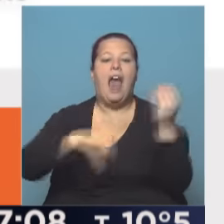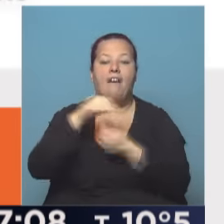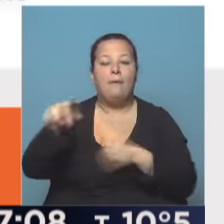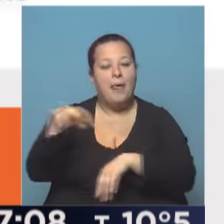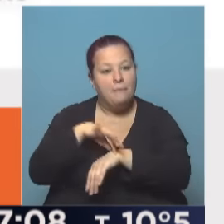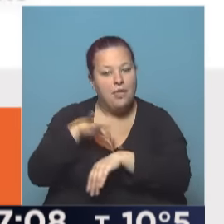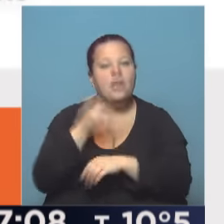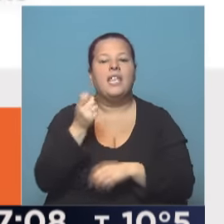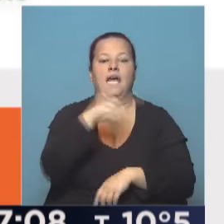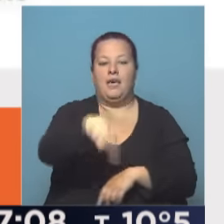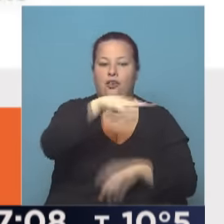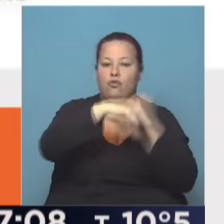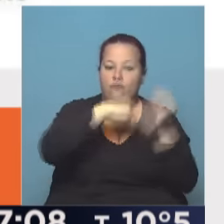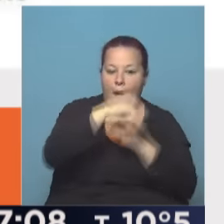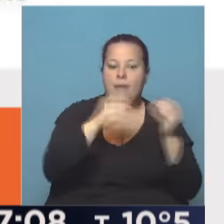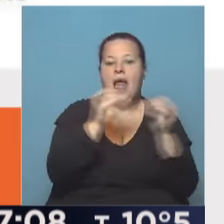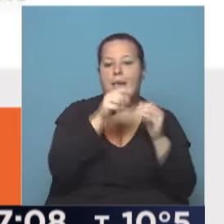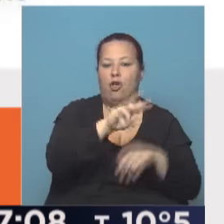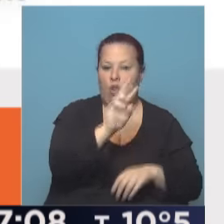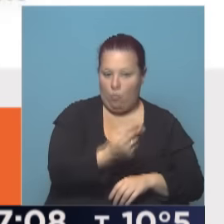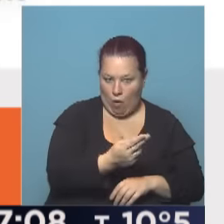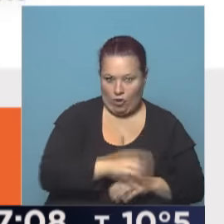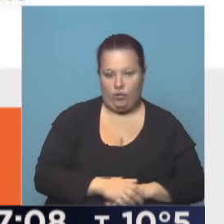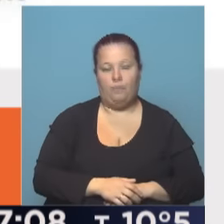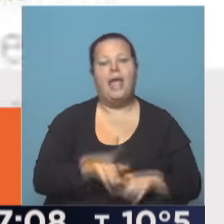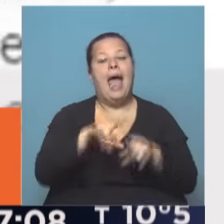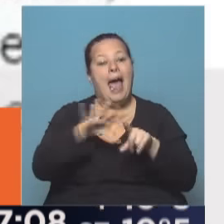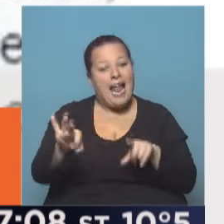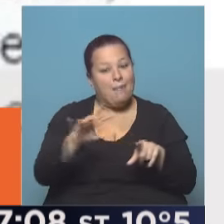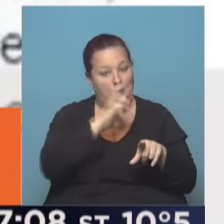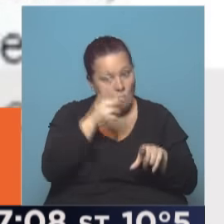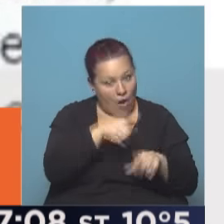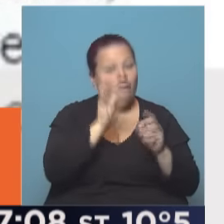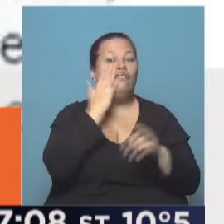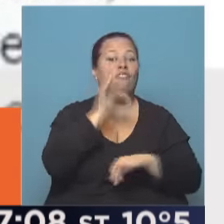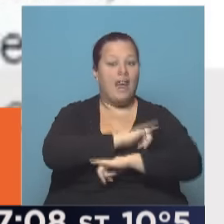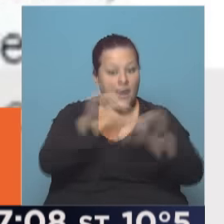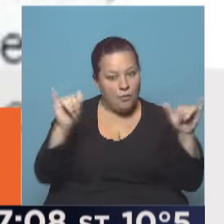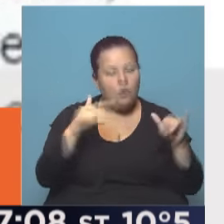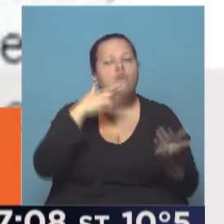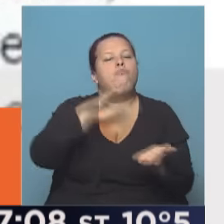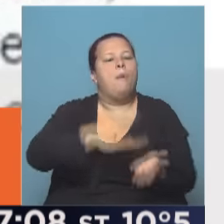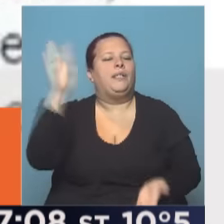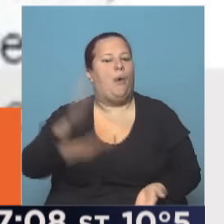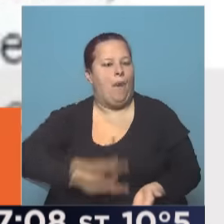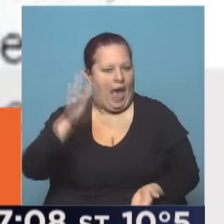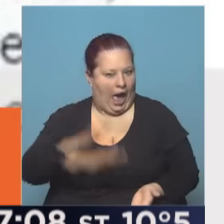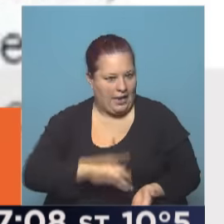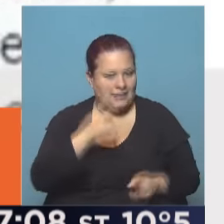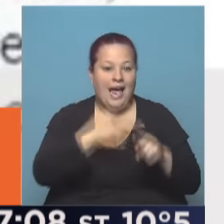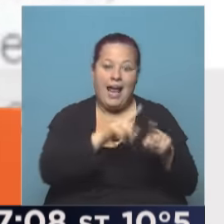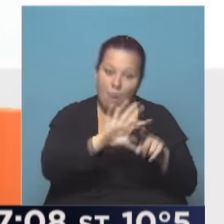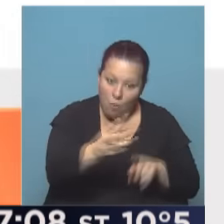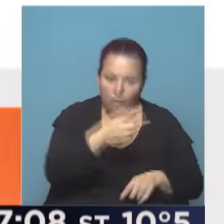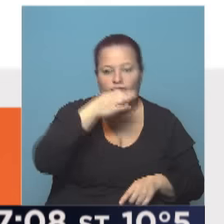del médico por parte de allegados al joven muerto el hermano del fallecido en su Facebook prometió vengar la muerte de su familiar